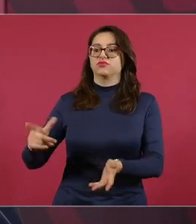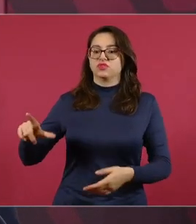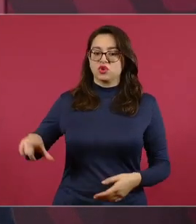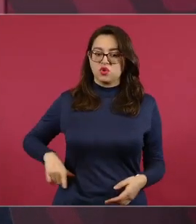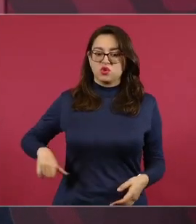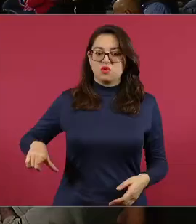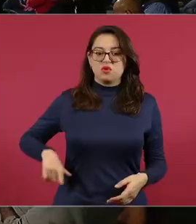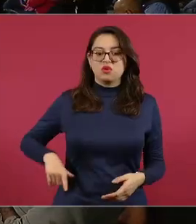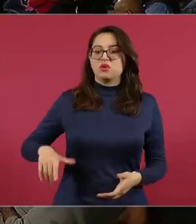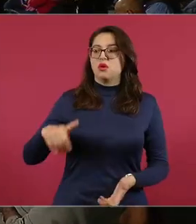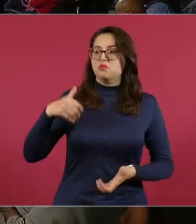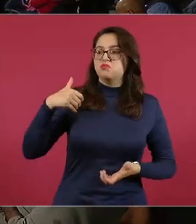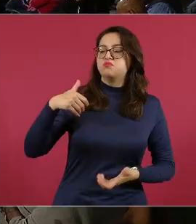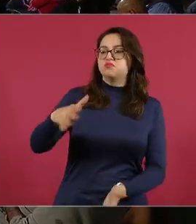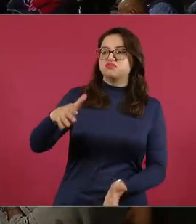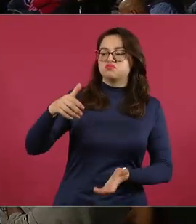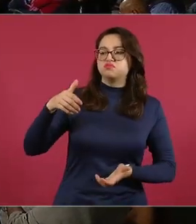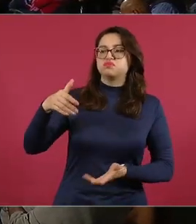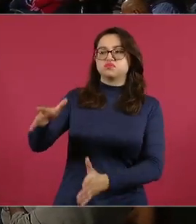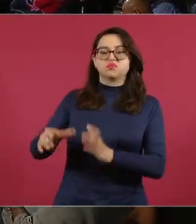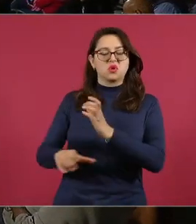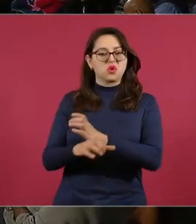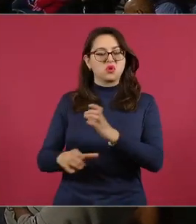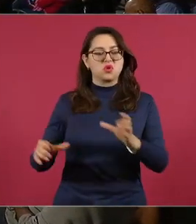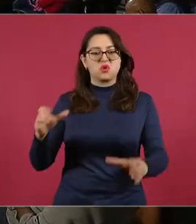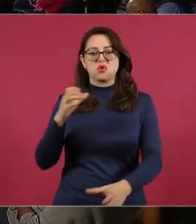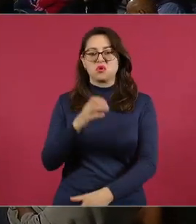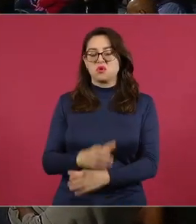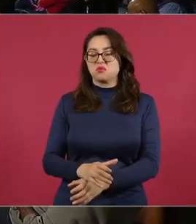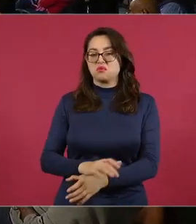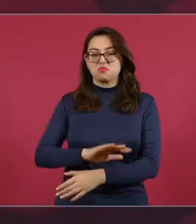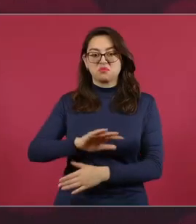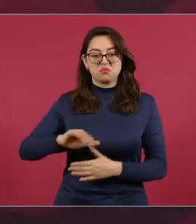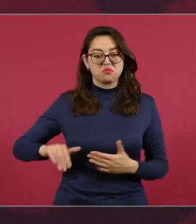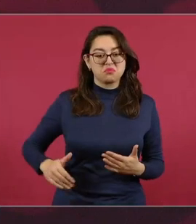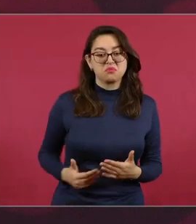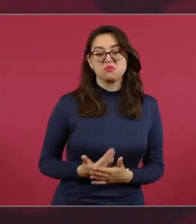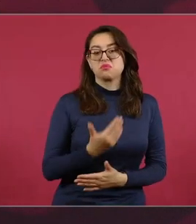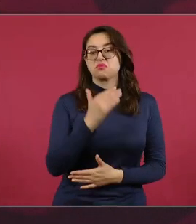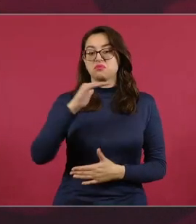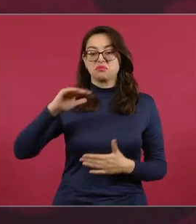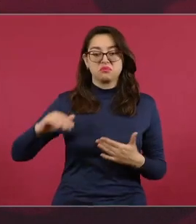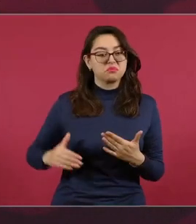desde las 7 de la noche hasta las 6 de la mañana, tocando puertas.